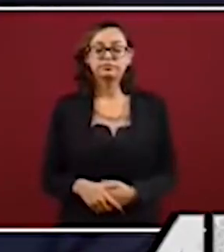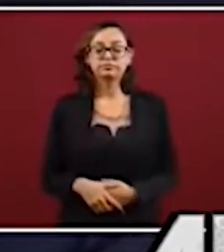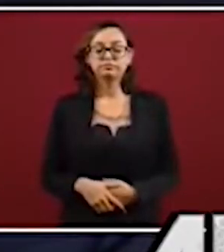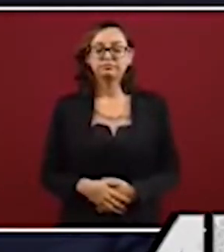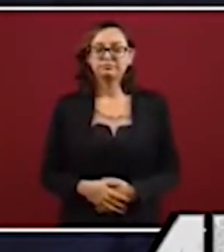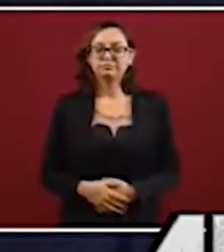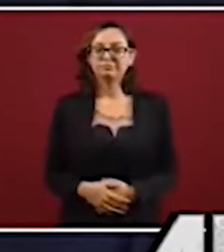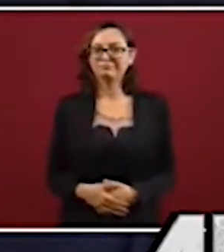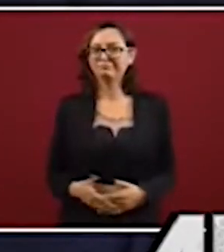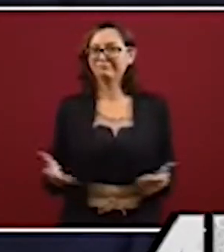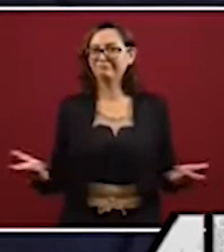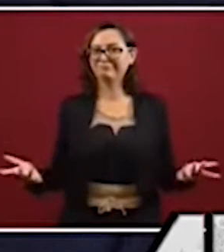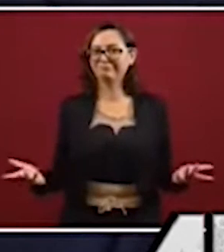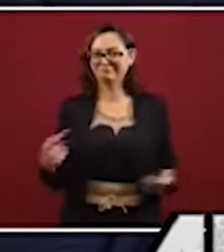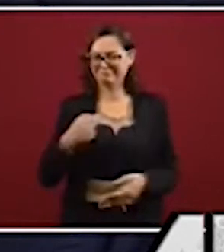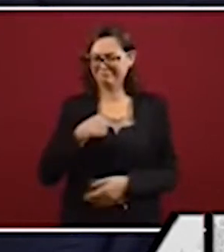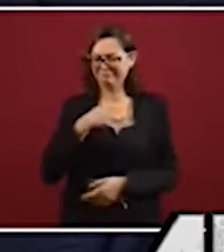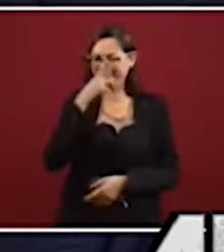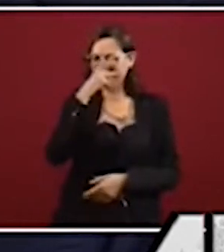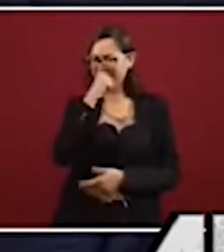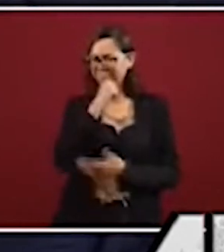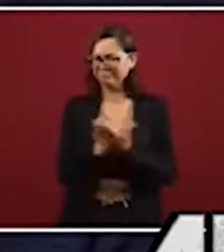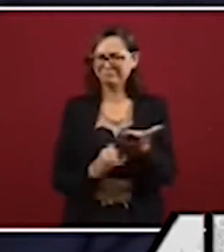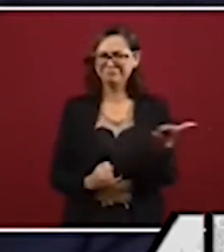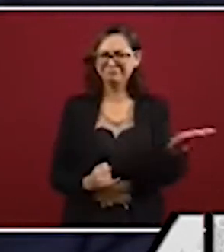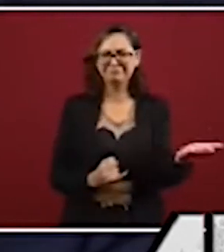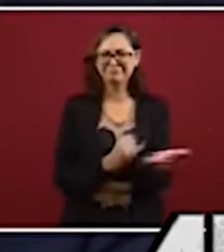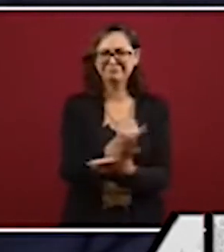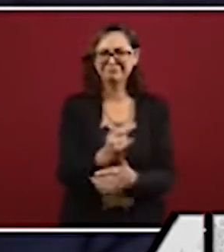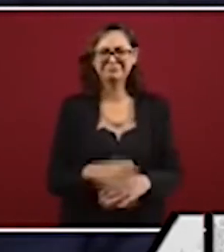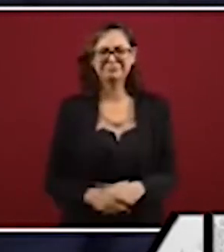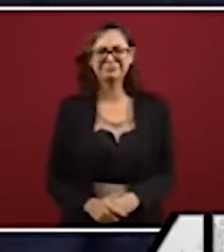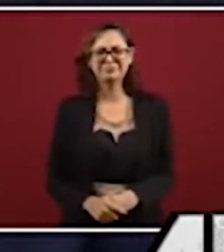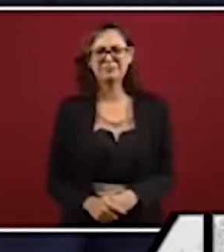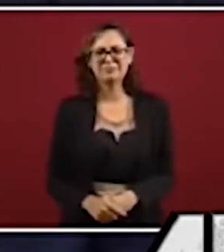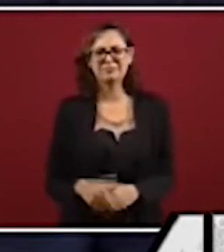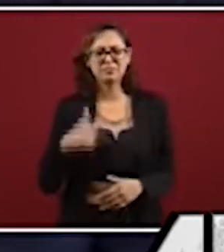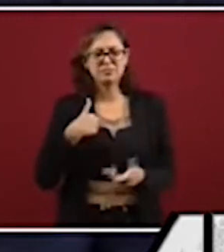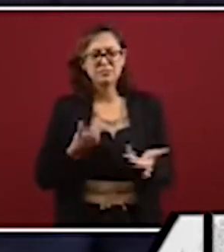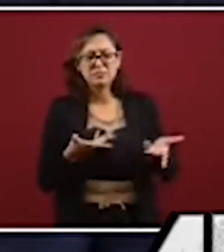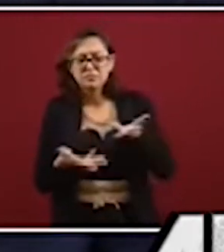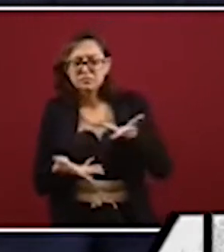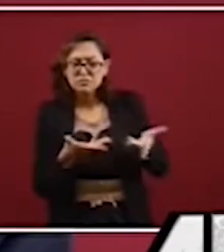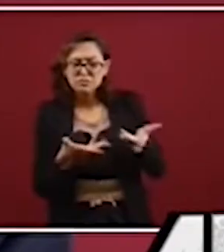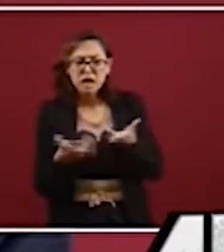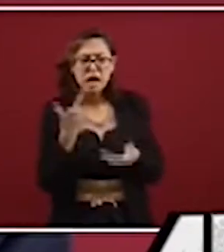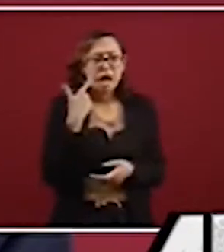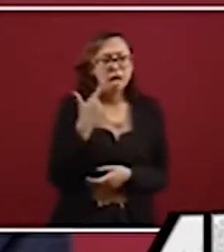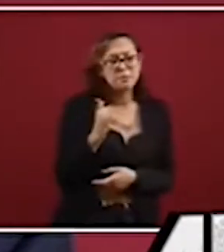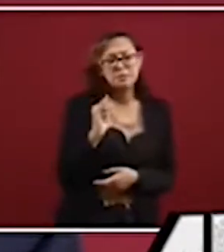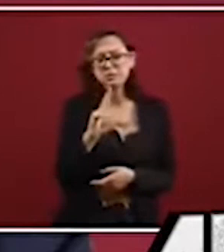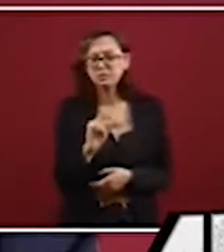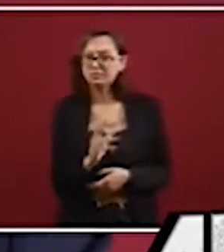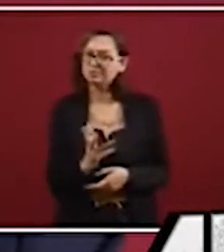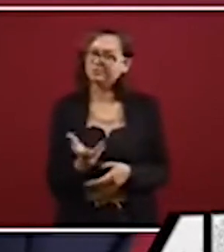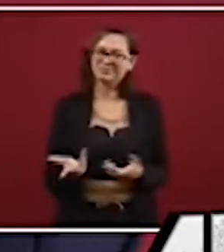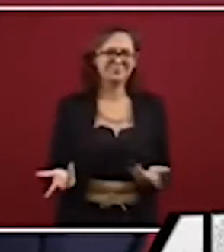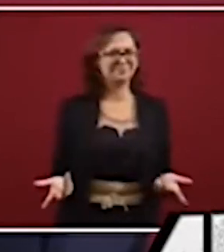nosotros no podemos actuar de esa manera. No es una negociación. Si